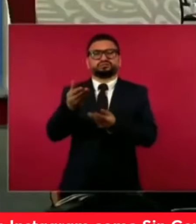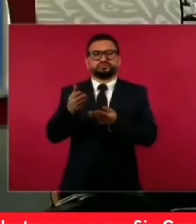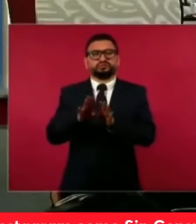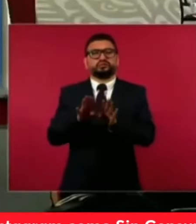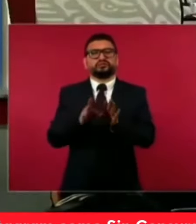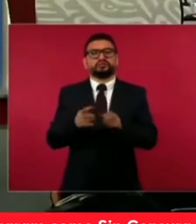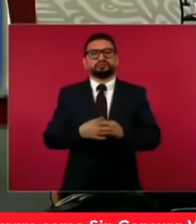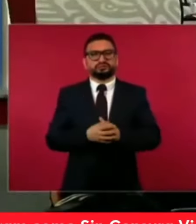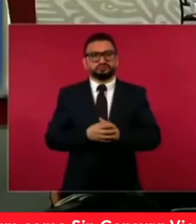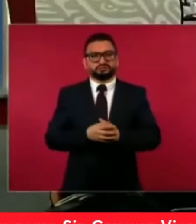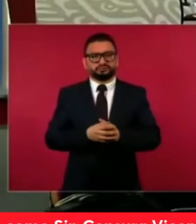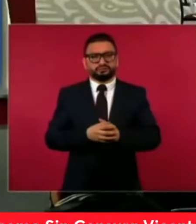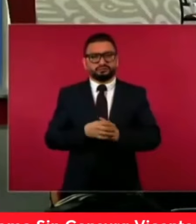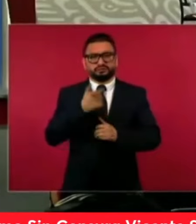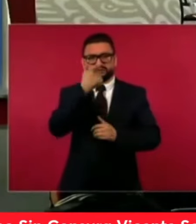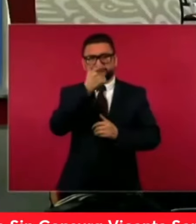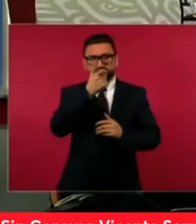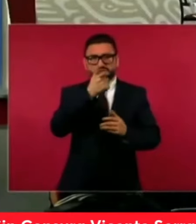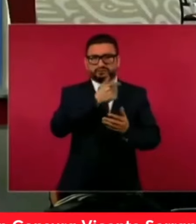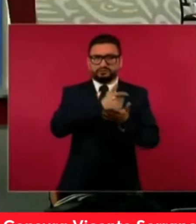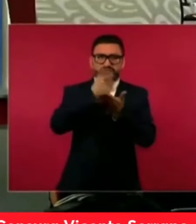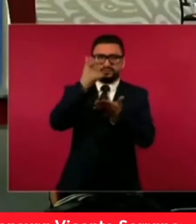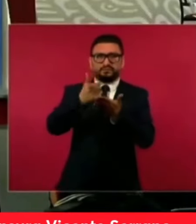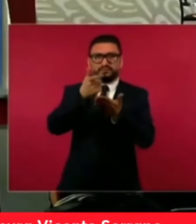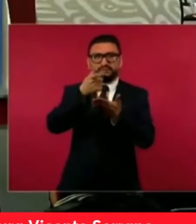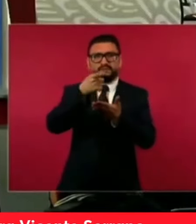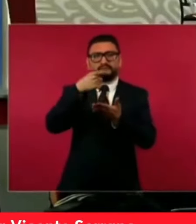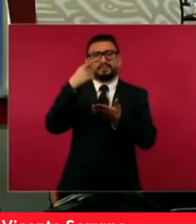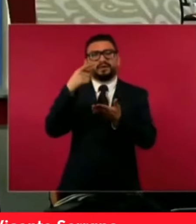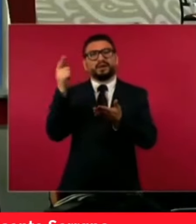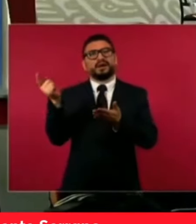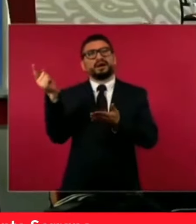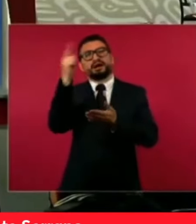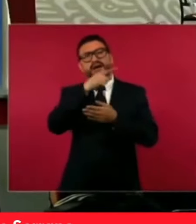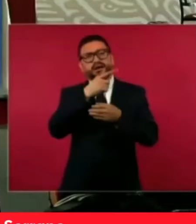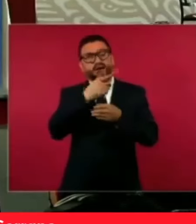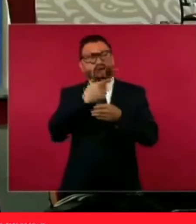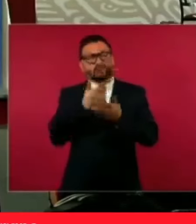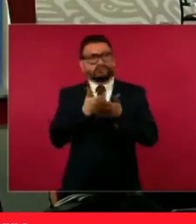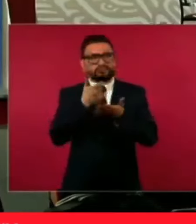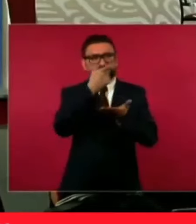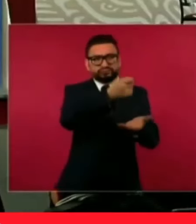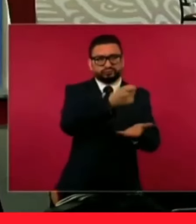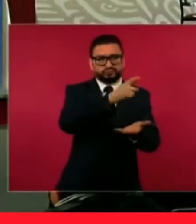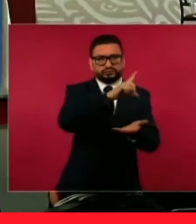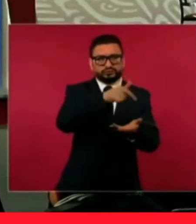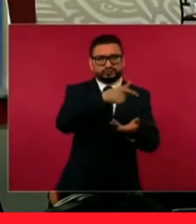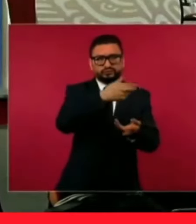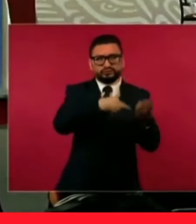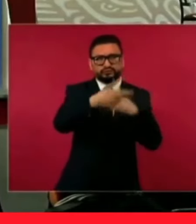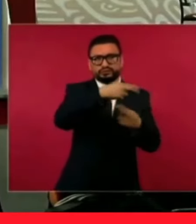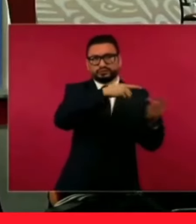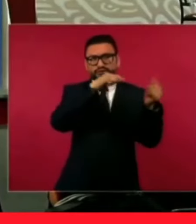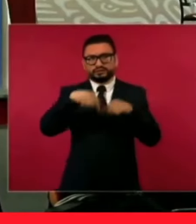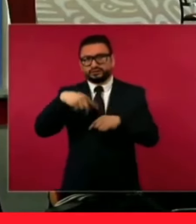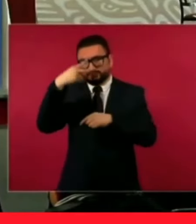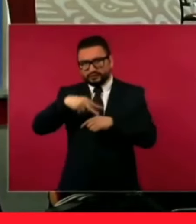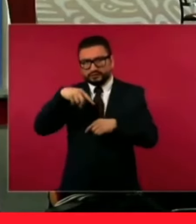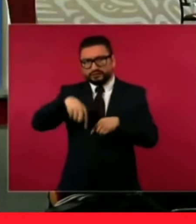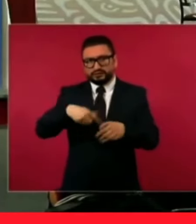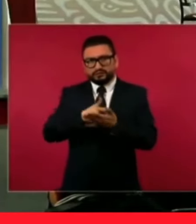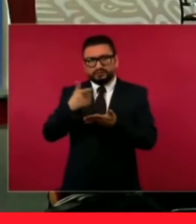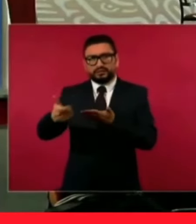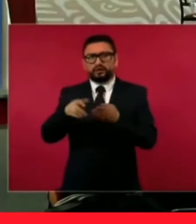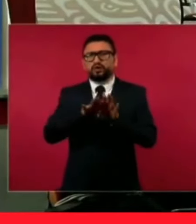allá con el sin devolver aquí y pagar aquí desde